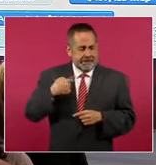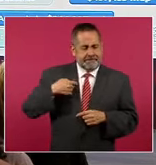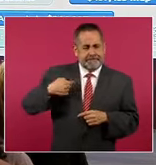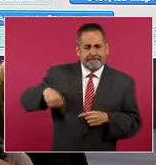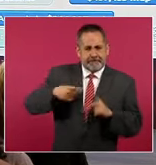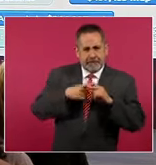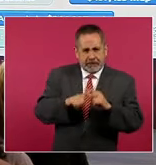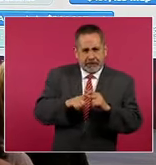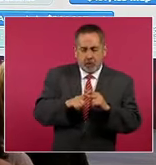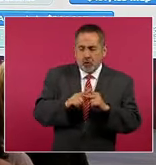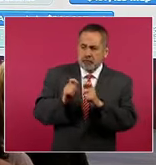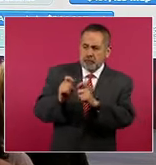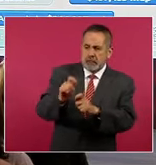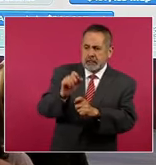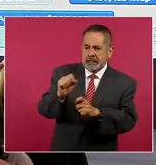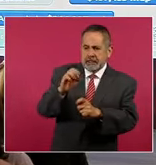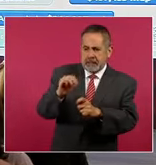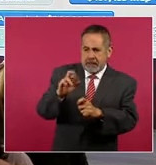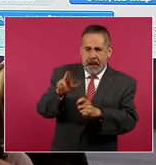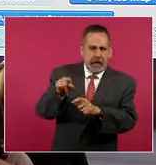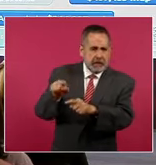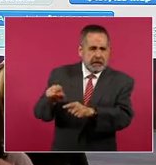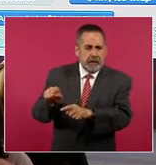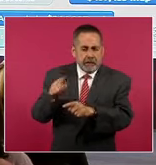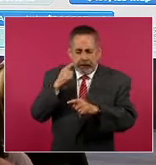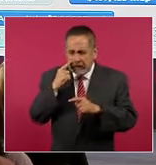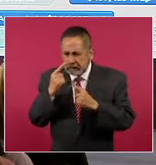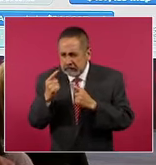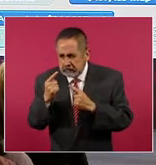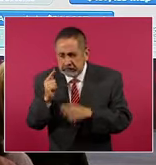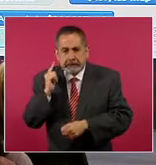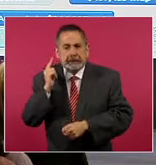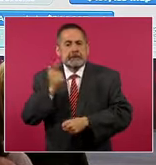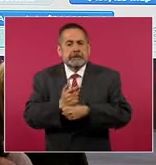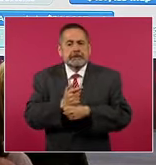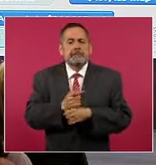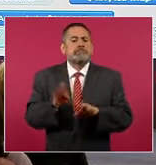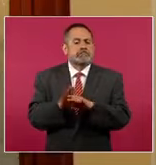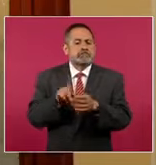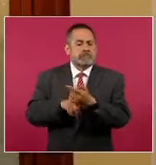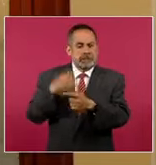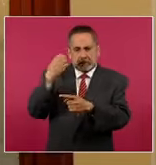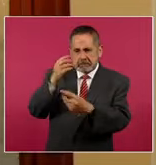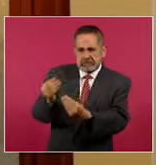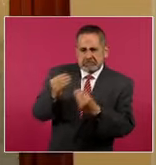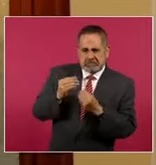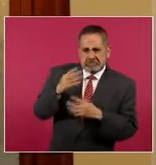a la Secretaría de Marina, pues la experiencia que se había tomado en Marina,